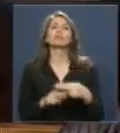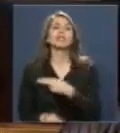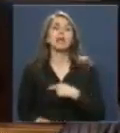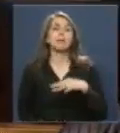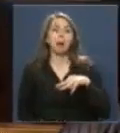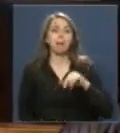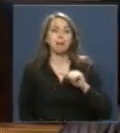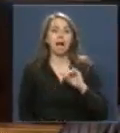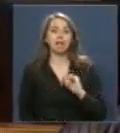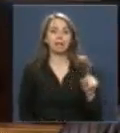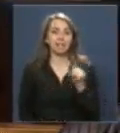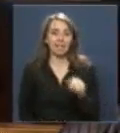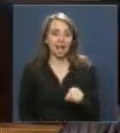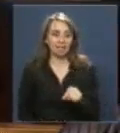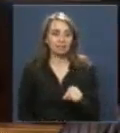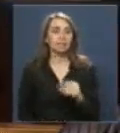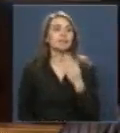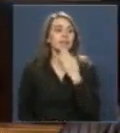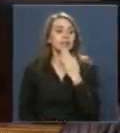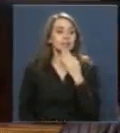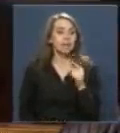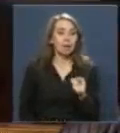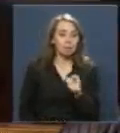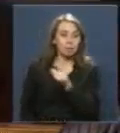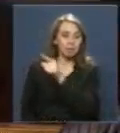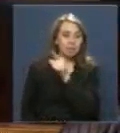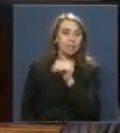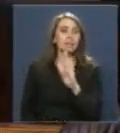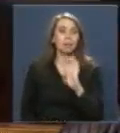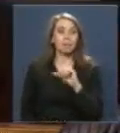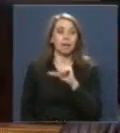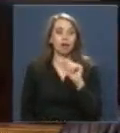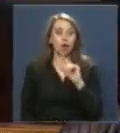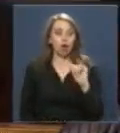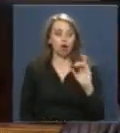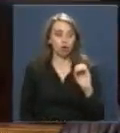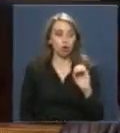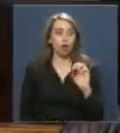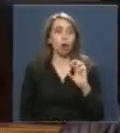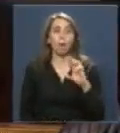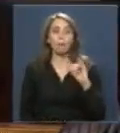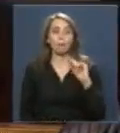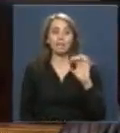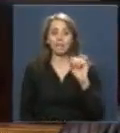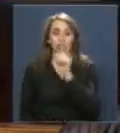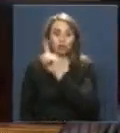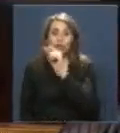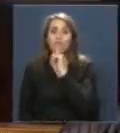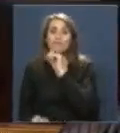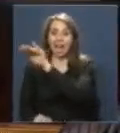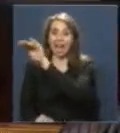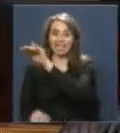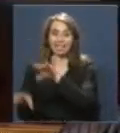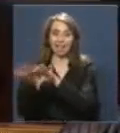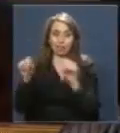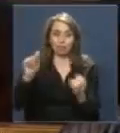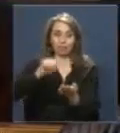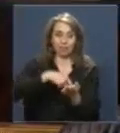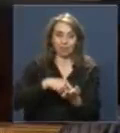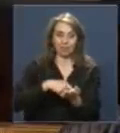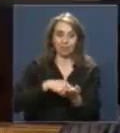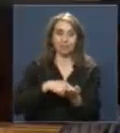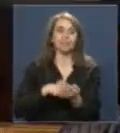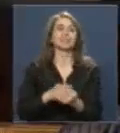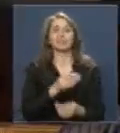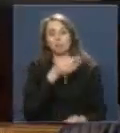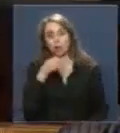Matías. También Belolio. Prieto, no te he comprometido todavía. Es con su